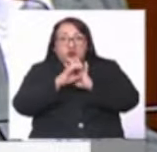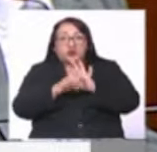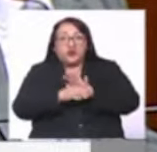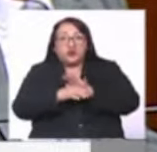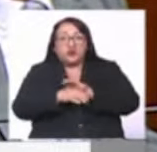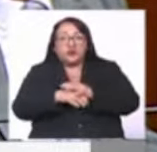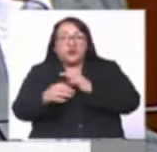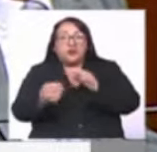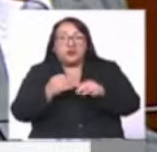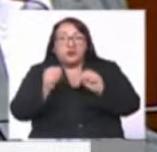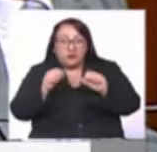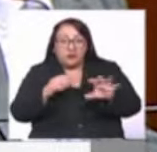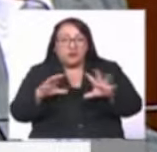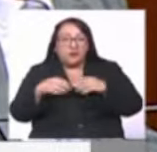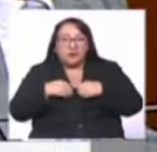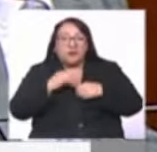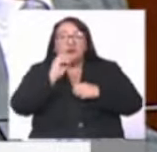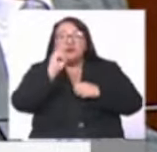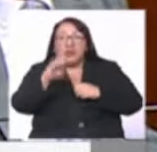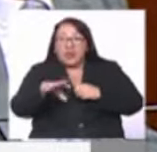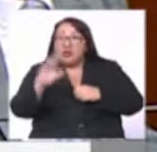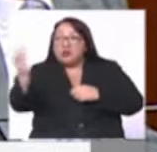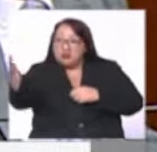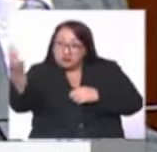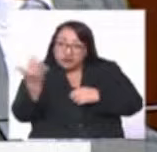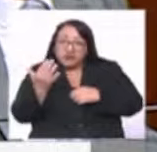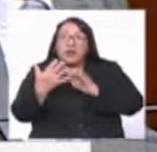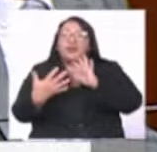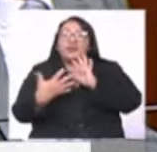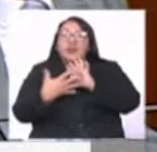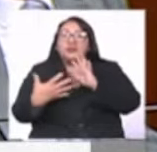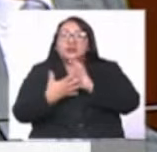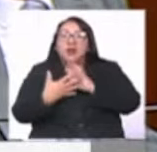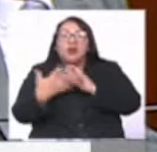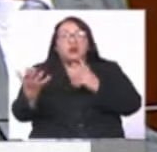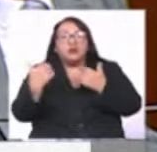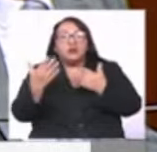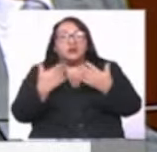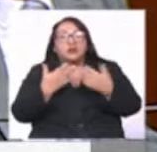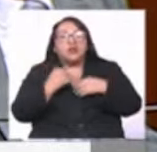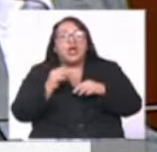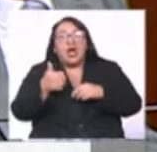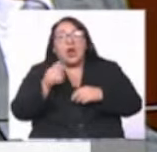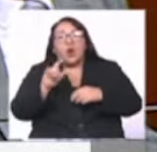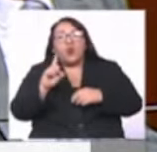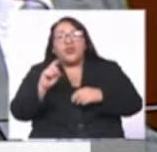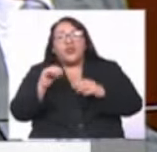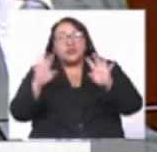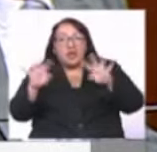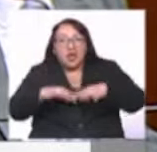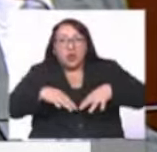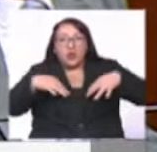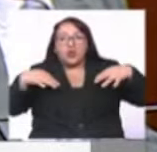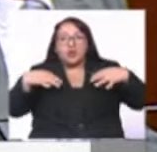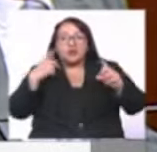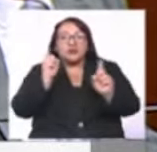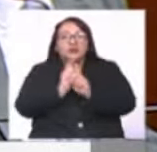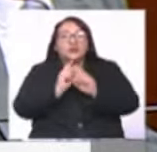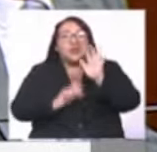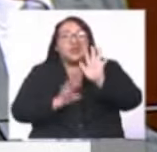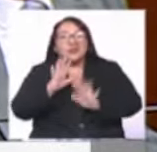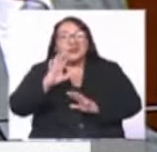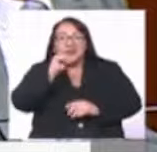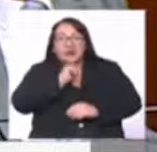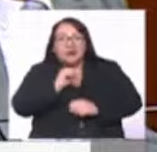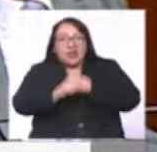indico que se procedió a citar a las partes y a todos los Testigos ofrecidos para el desarrollo de la audiencia la misma que se llevó a cabo el día 15 de